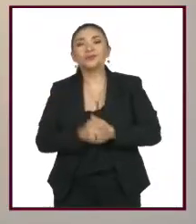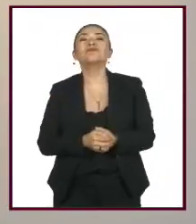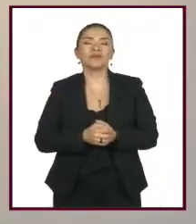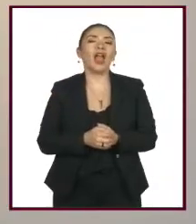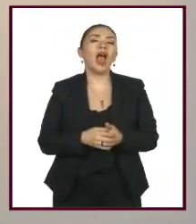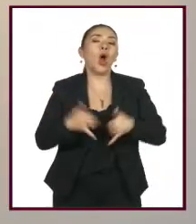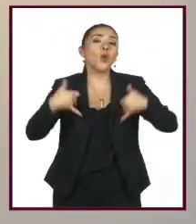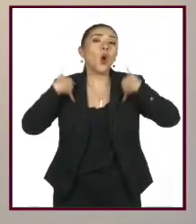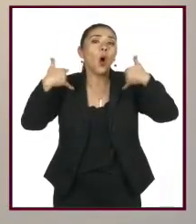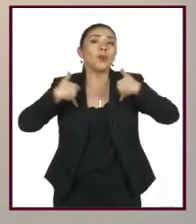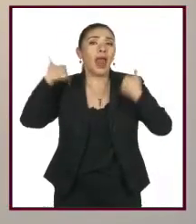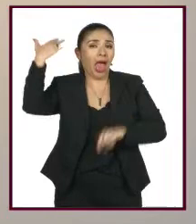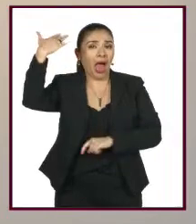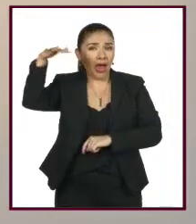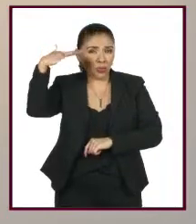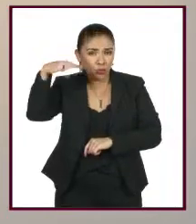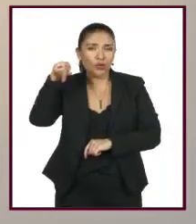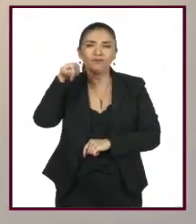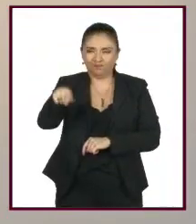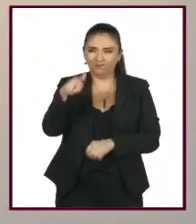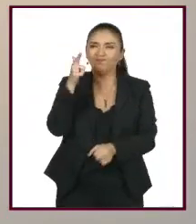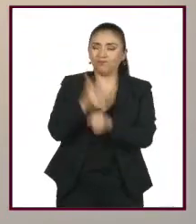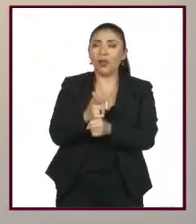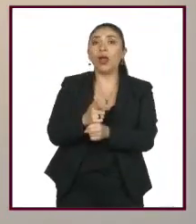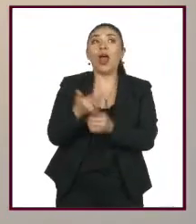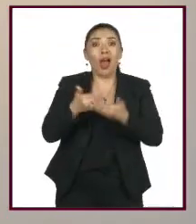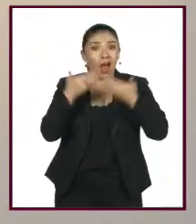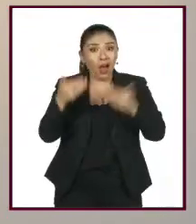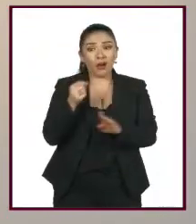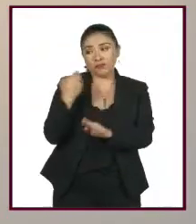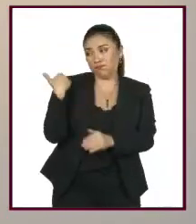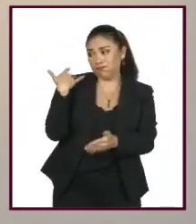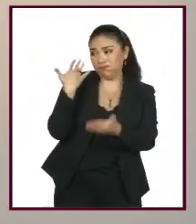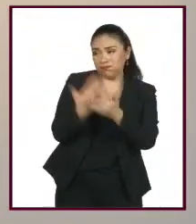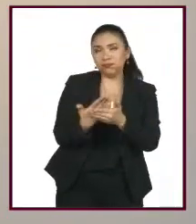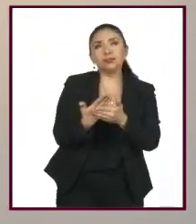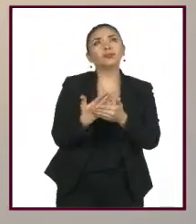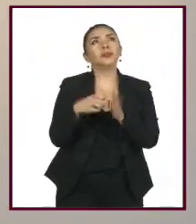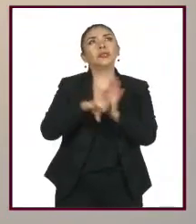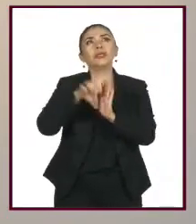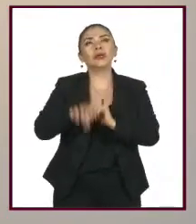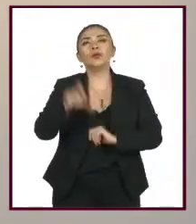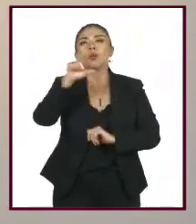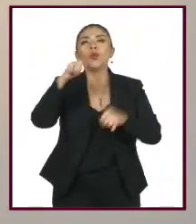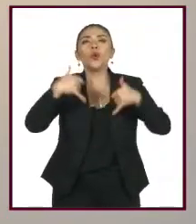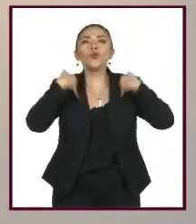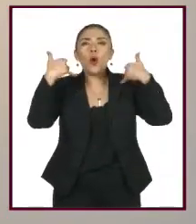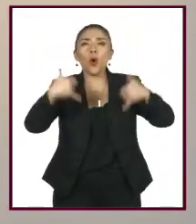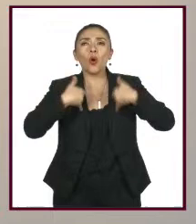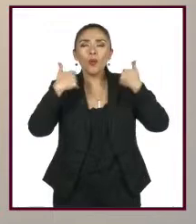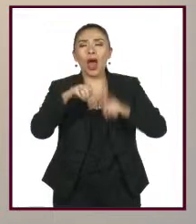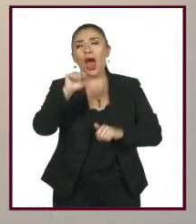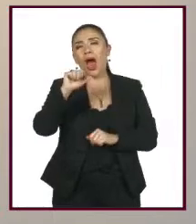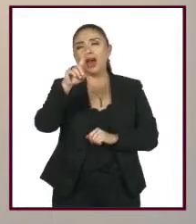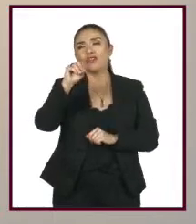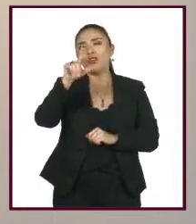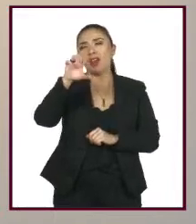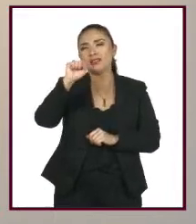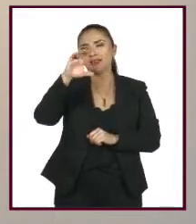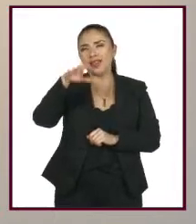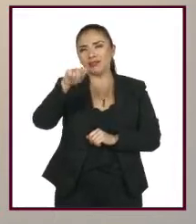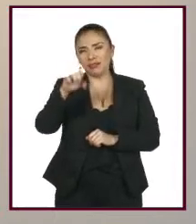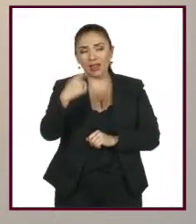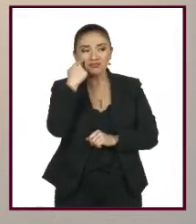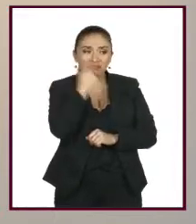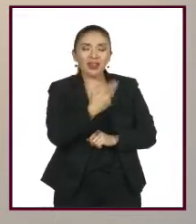jóvenes es lo más frecuente y en los últimos años, durante la adolescencia, se ha visto también un incremento